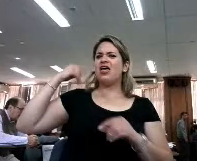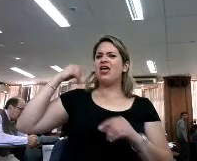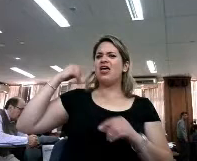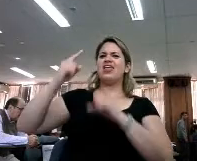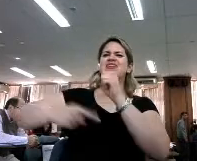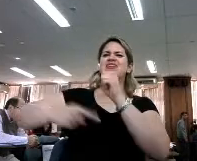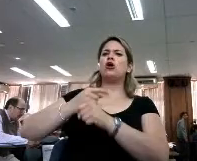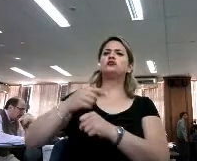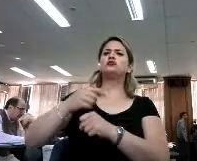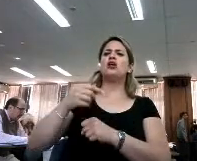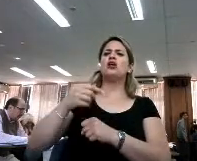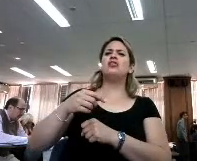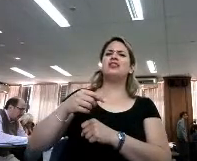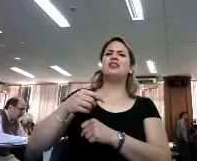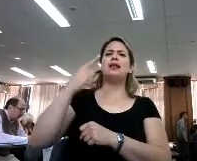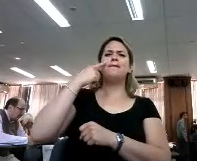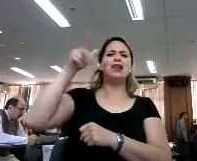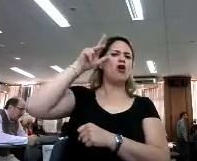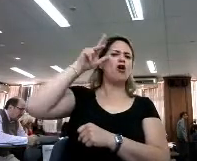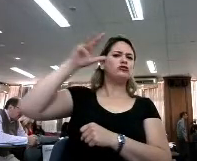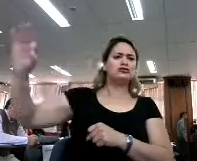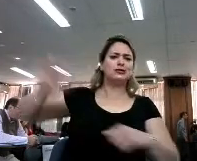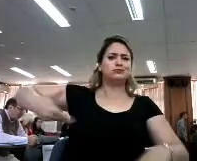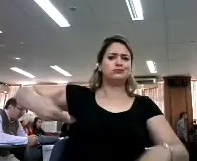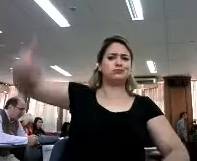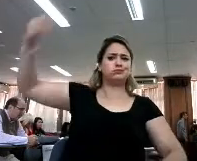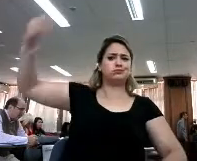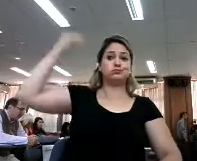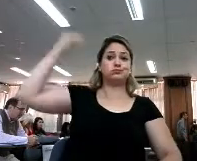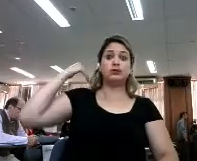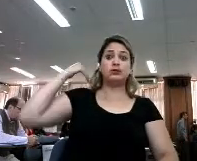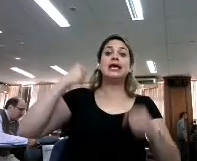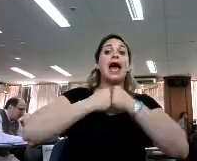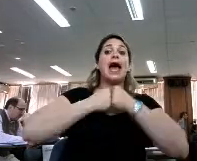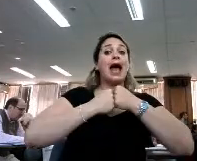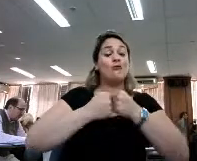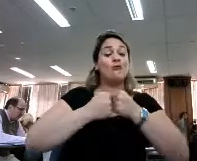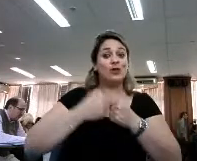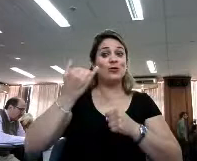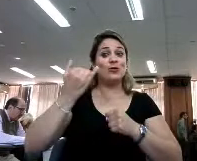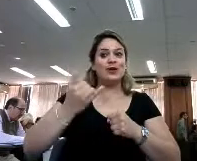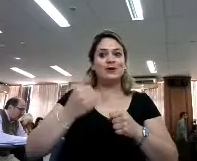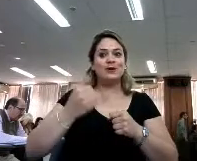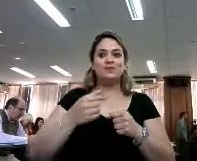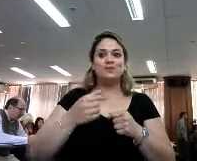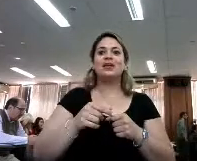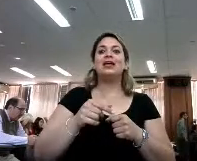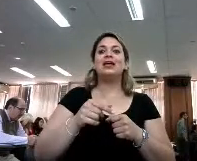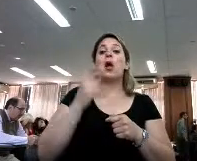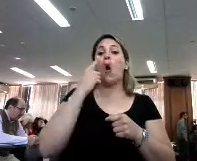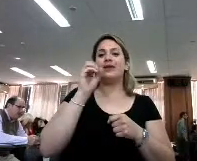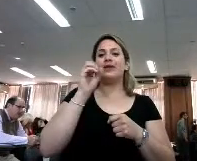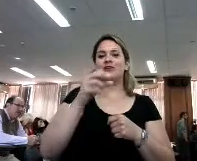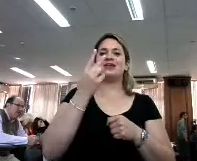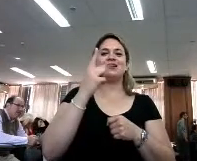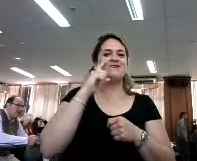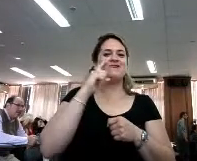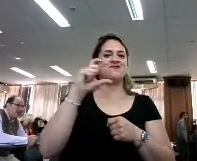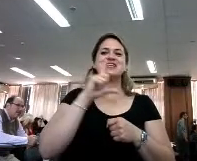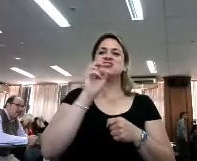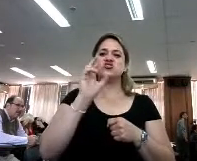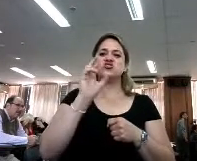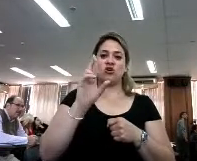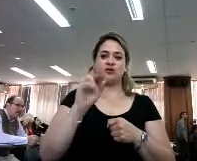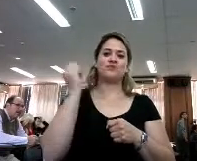de los 1800, se pusieron de acuerdo, entre ellos Víctor Hugo, y